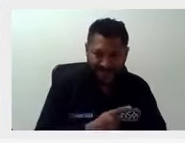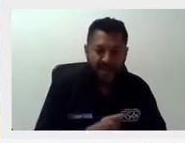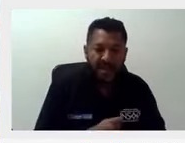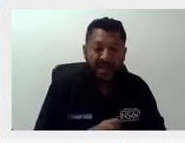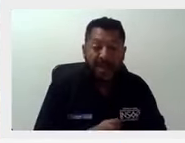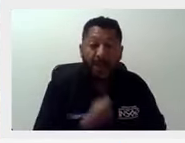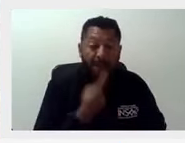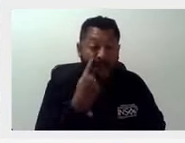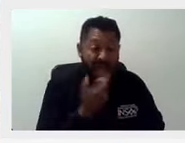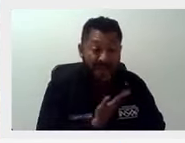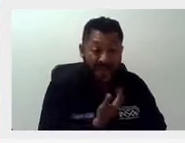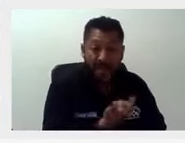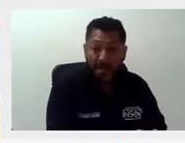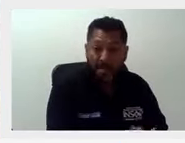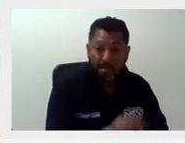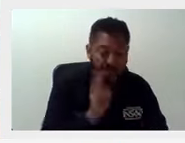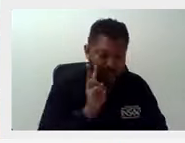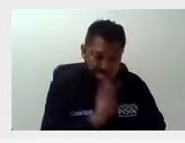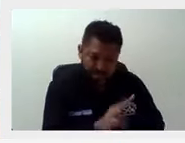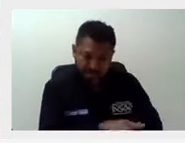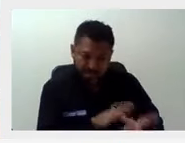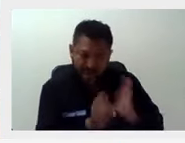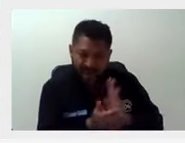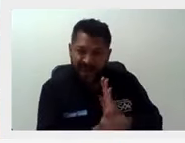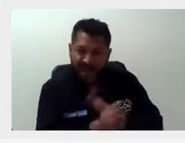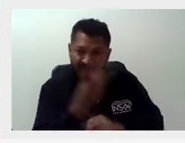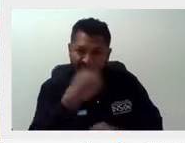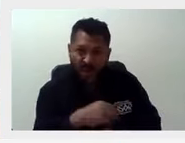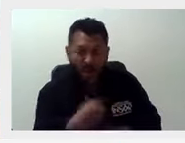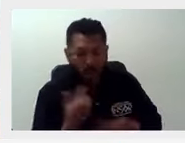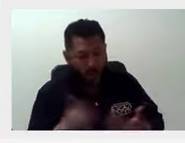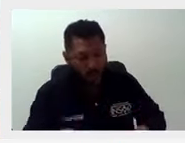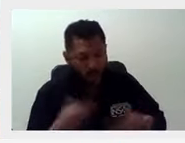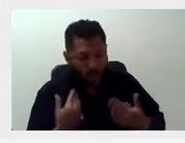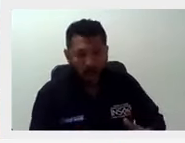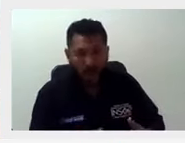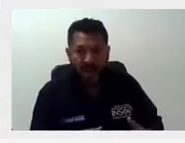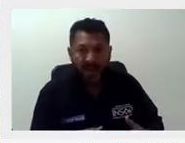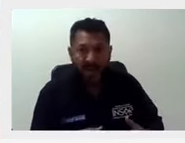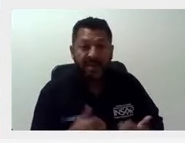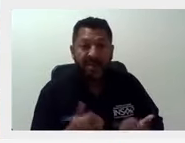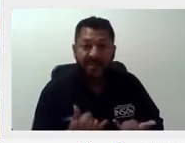ver habilidades en sus hijos, empiezan a desarrollar empiezan a